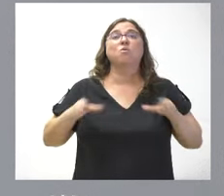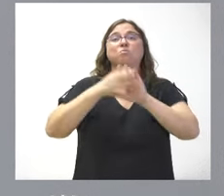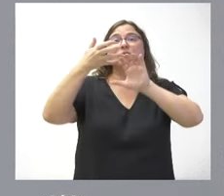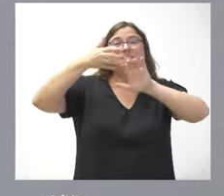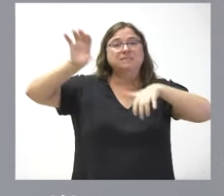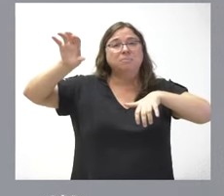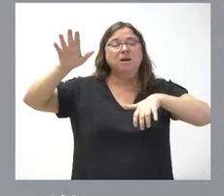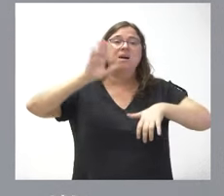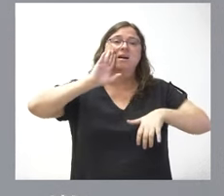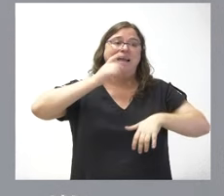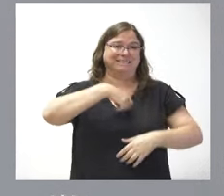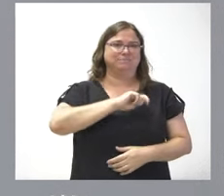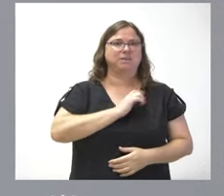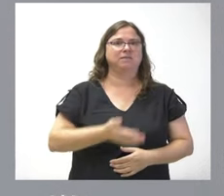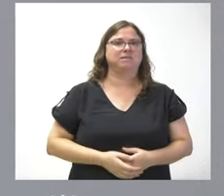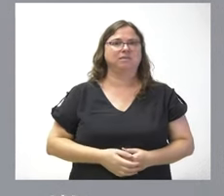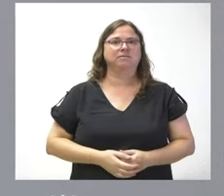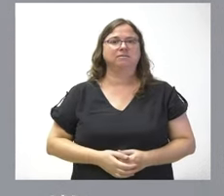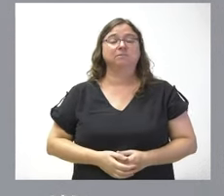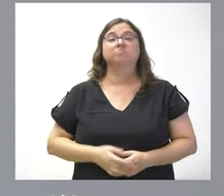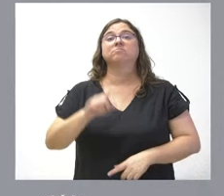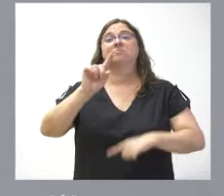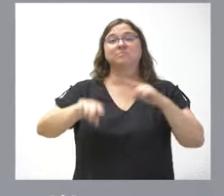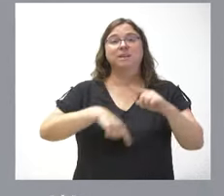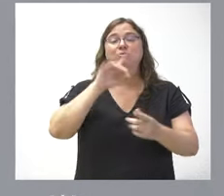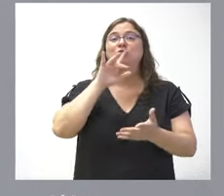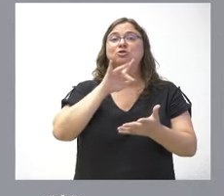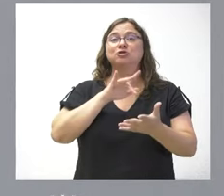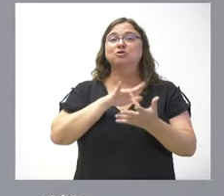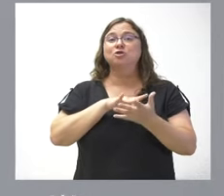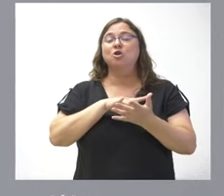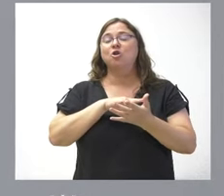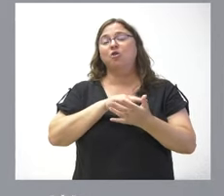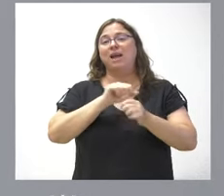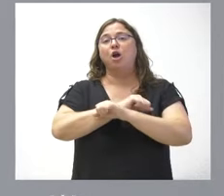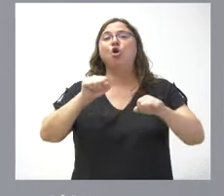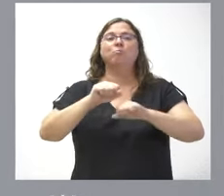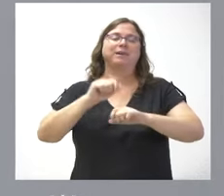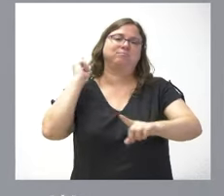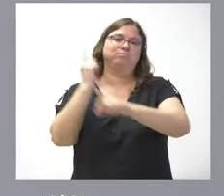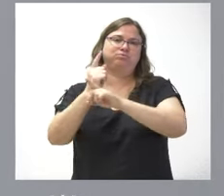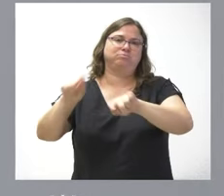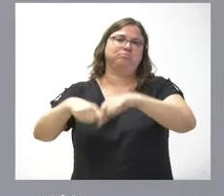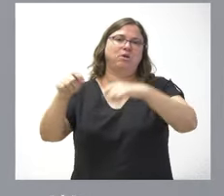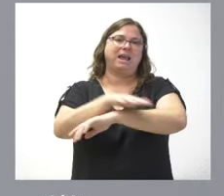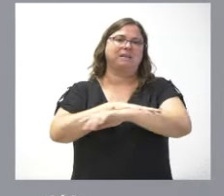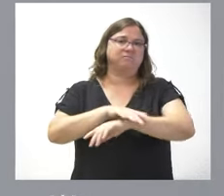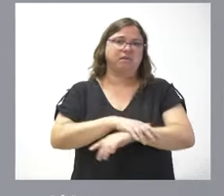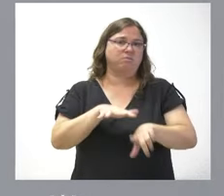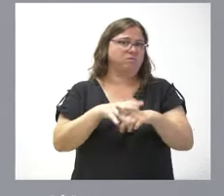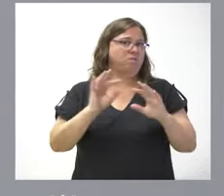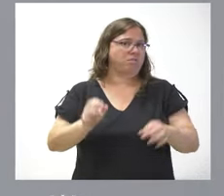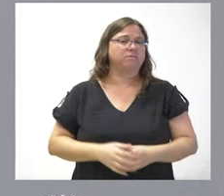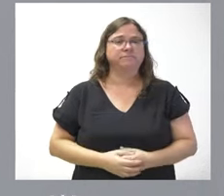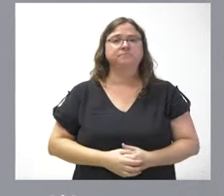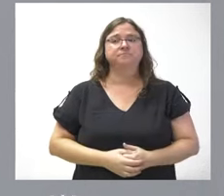istas en España y que dio lugar en su momento a un golpe de estado Esta es la realidad y así lo han